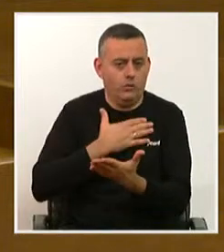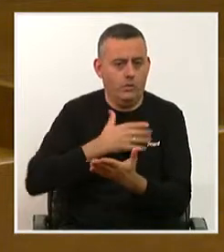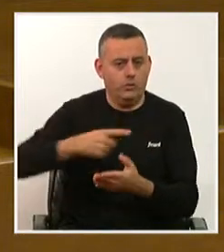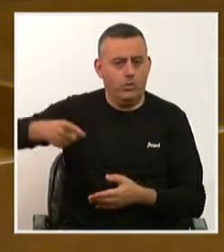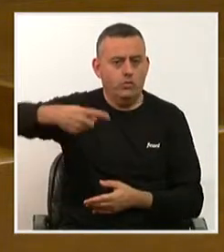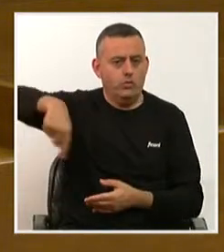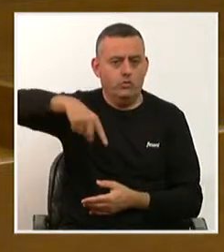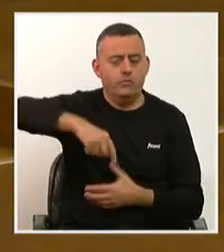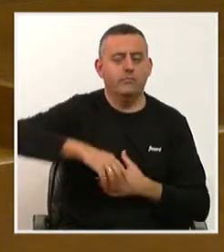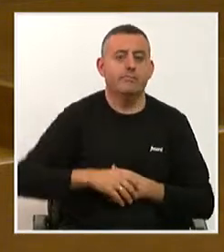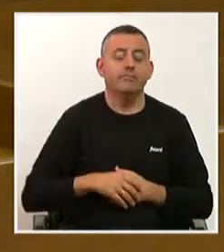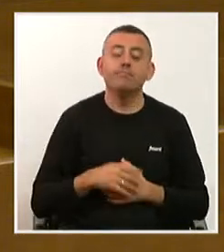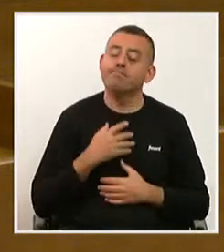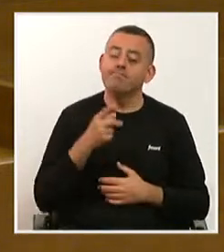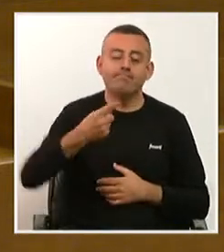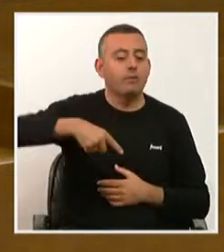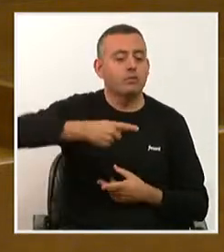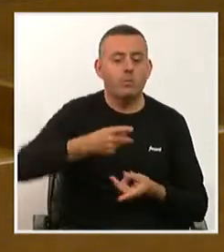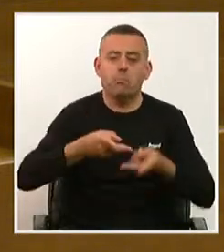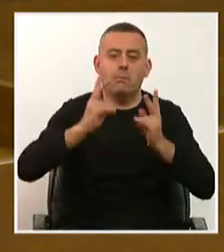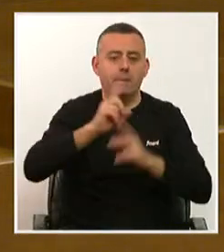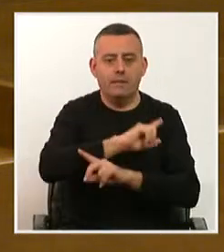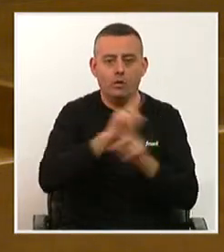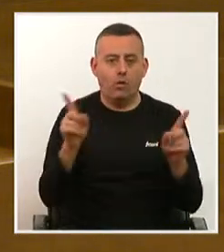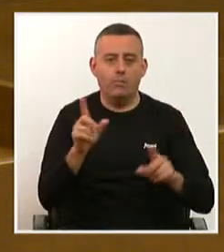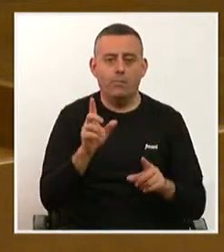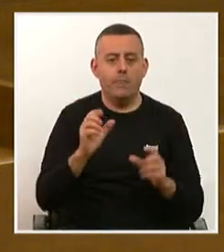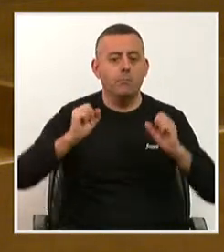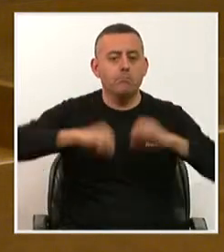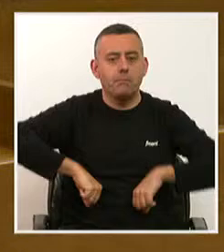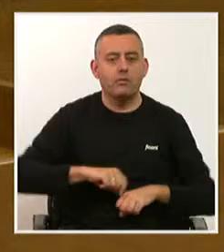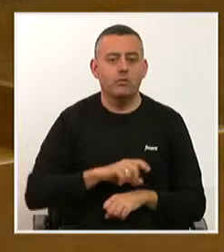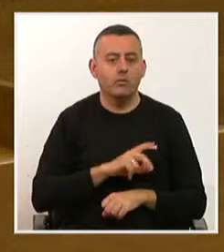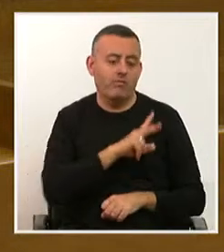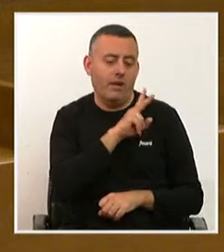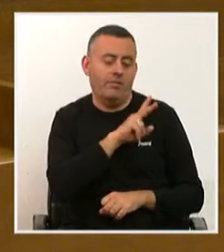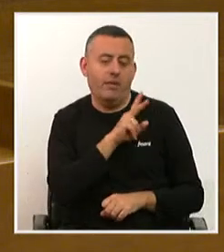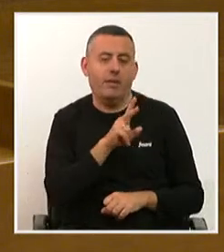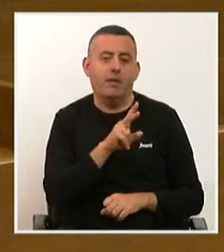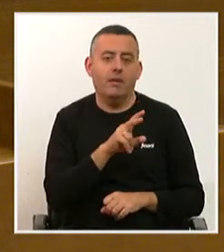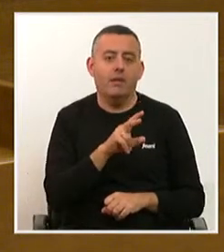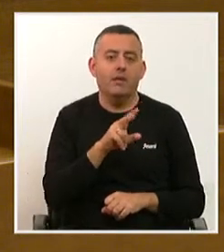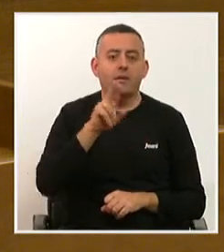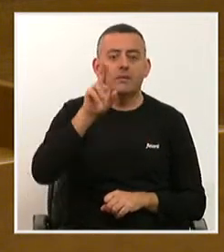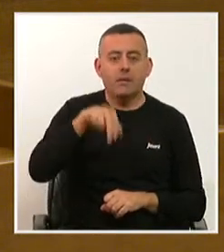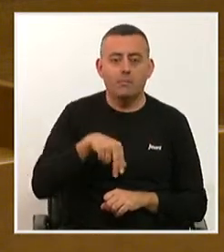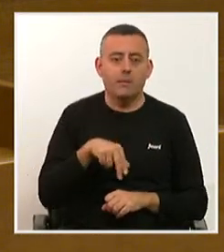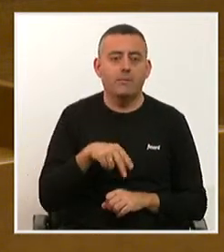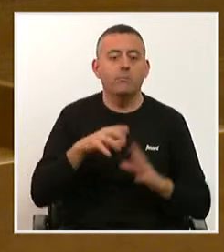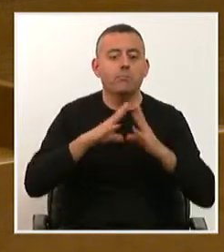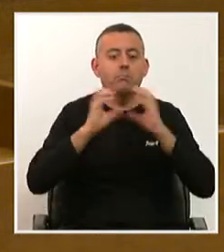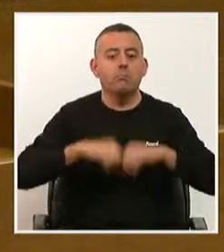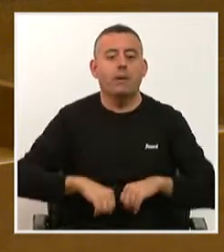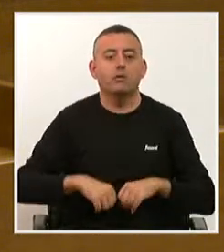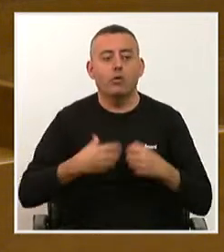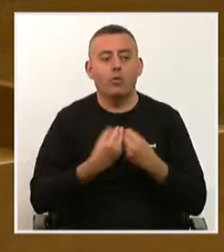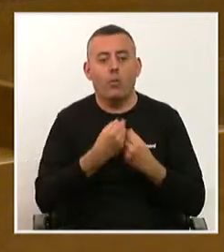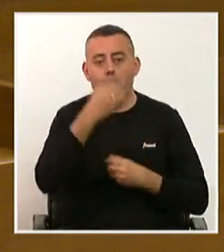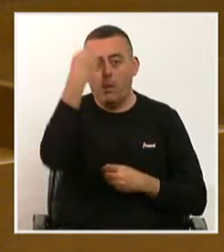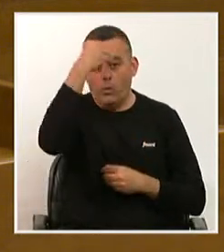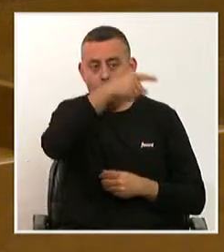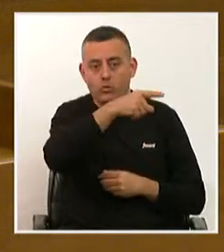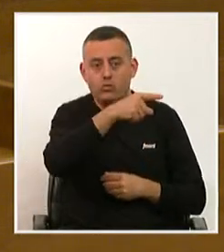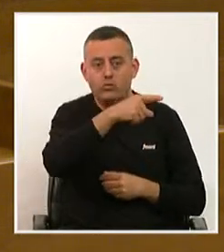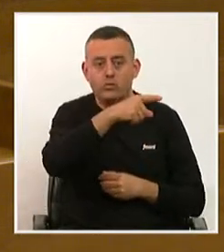señorías no vamos a permitir que el pacto verde ni con Marruecos acabe con nuestra agricultura y mucho menos vamos a permitir que ninguna